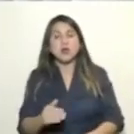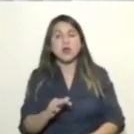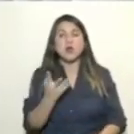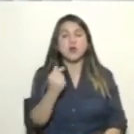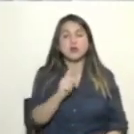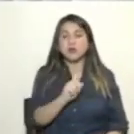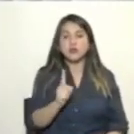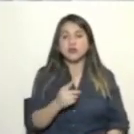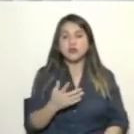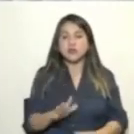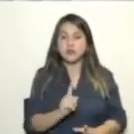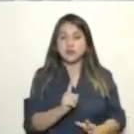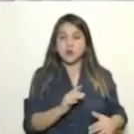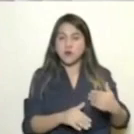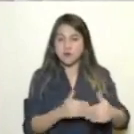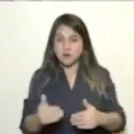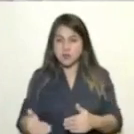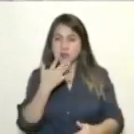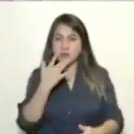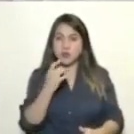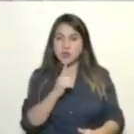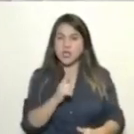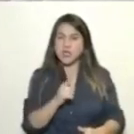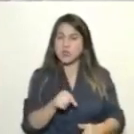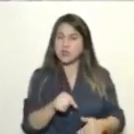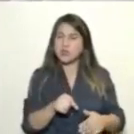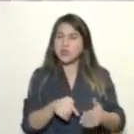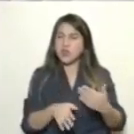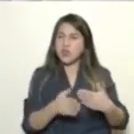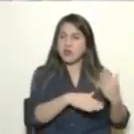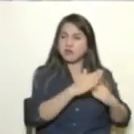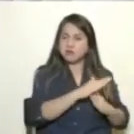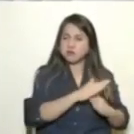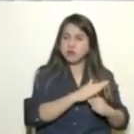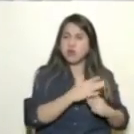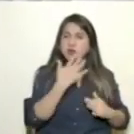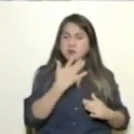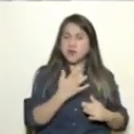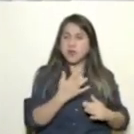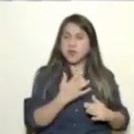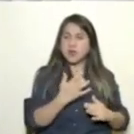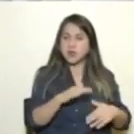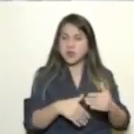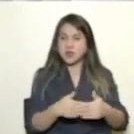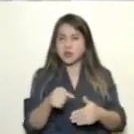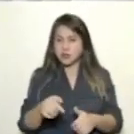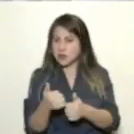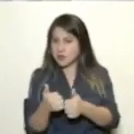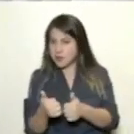hemos avanzado? ¿Por qué esto se nos quedó atrás y por qué esto otro está relativamente bien?